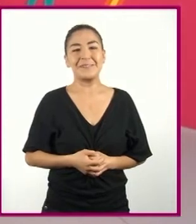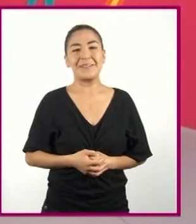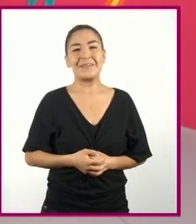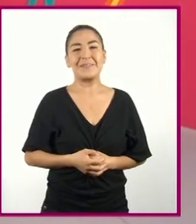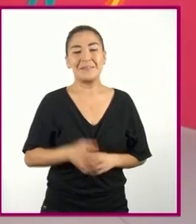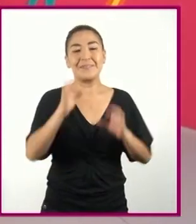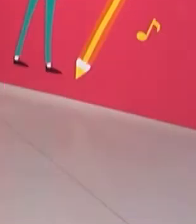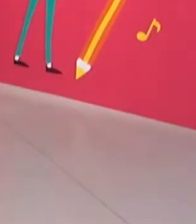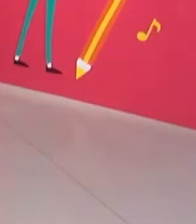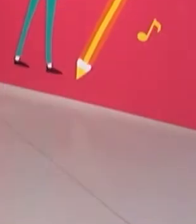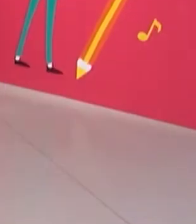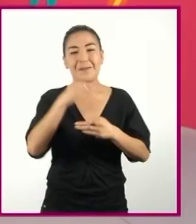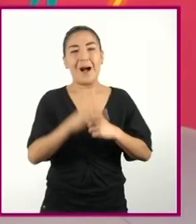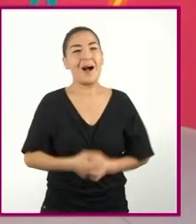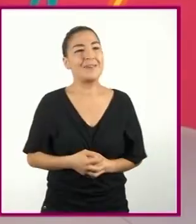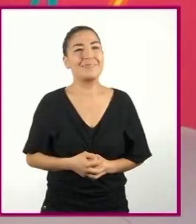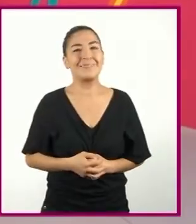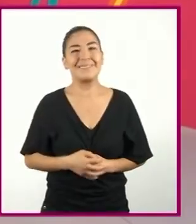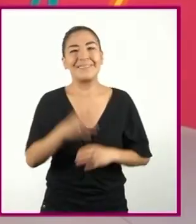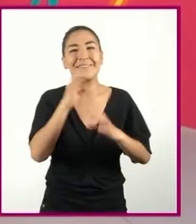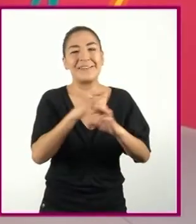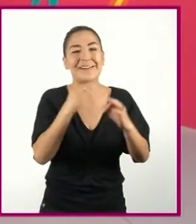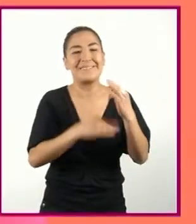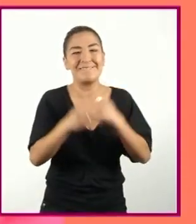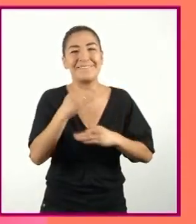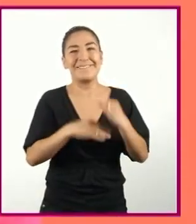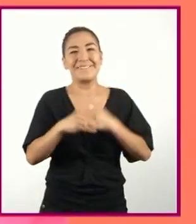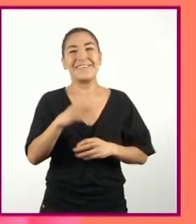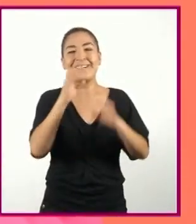Cantemos todos juntos.